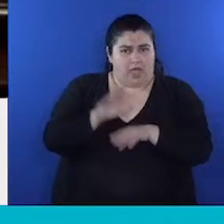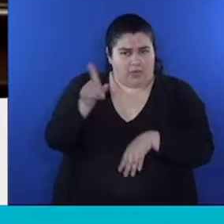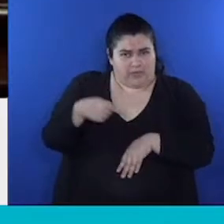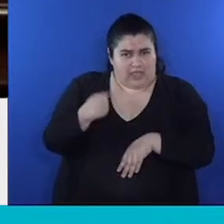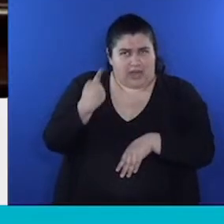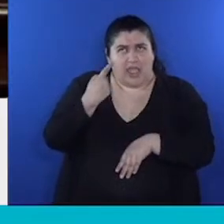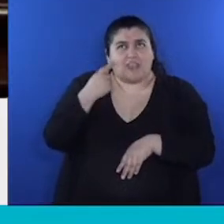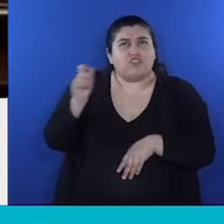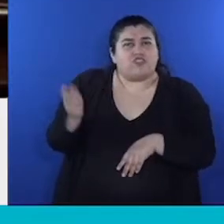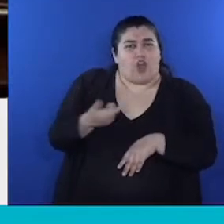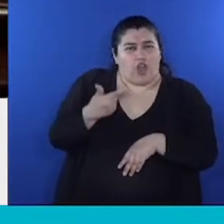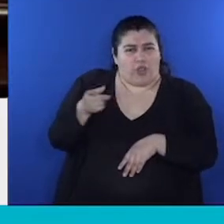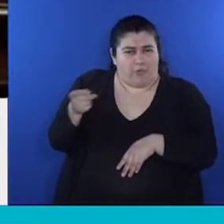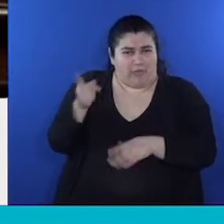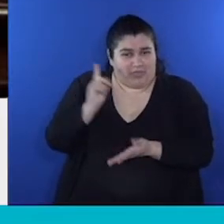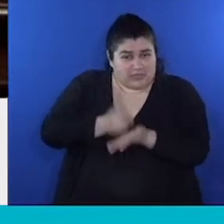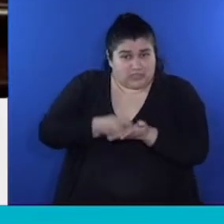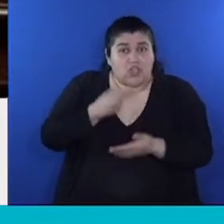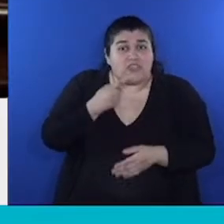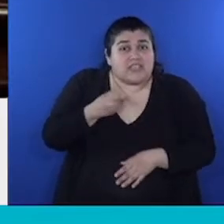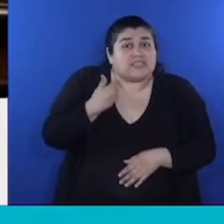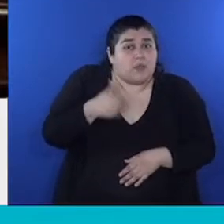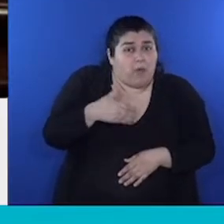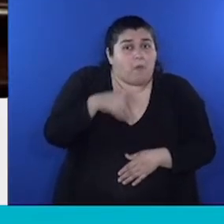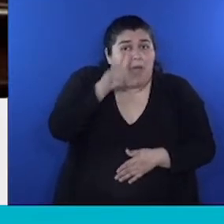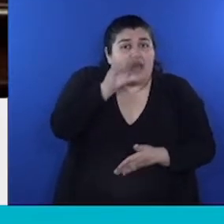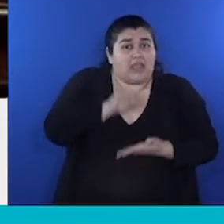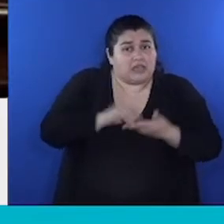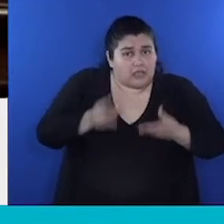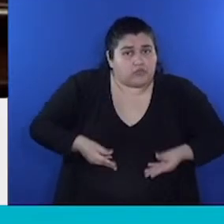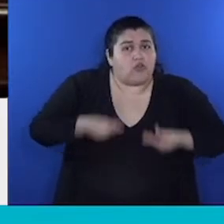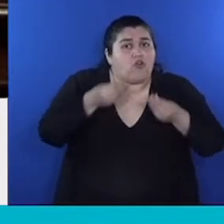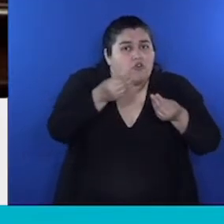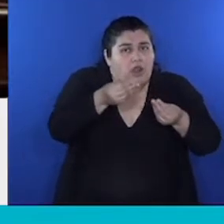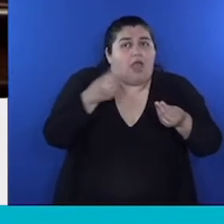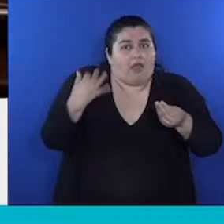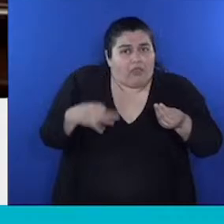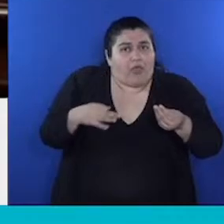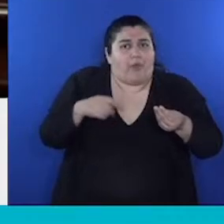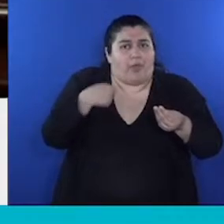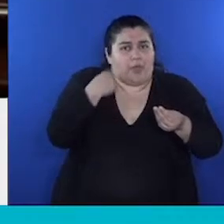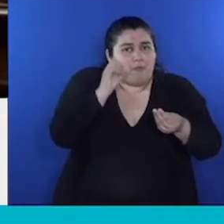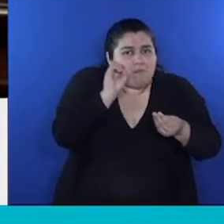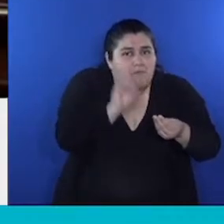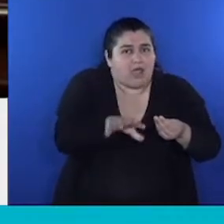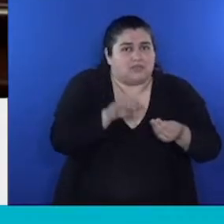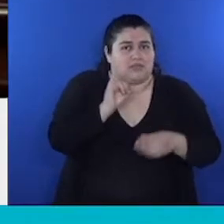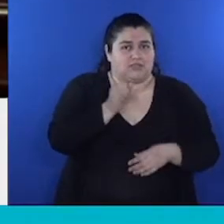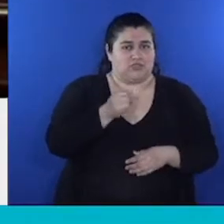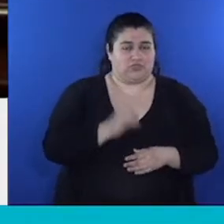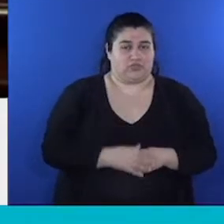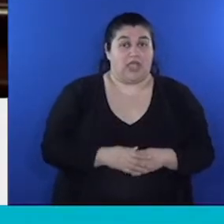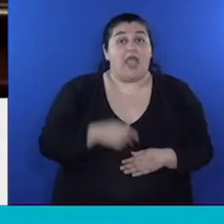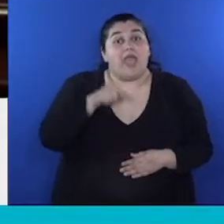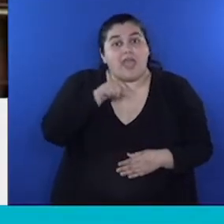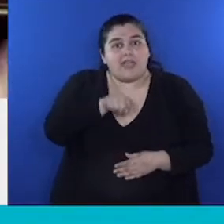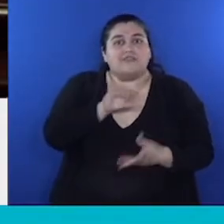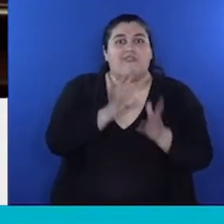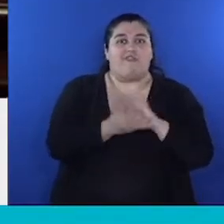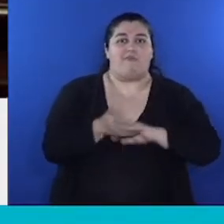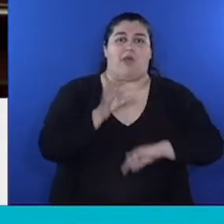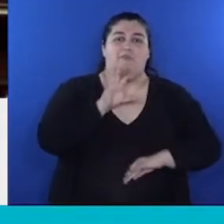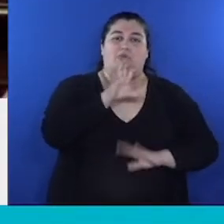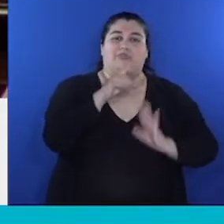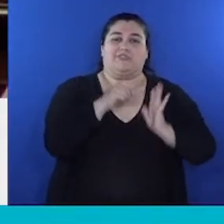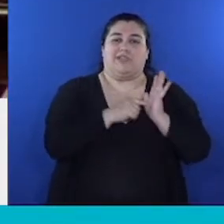el gobernador dijo que iba a enviar un proyecto de legislatura, lo que debió hacer es enviar un proyecto de legislatura. Y eso hubiera colocado a la provincia de Buenos Aires en